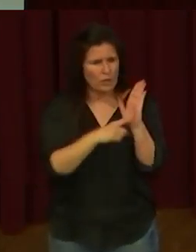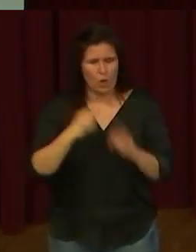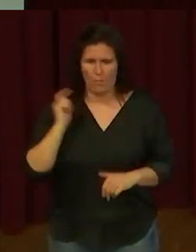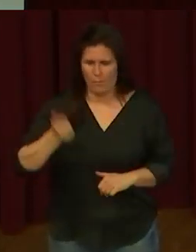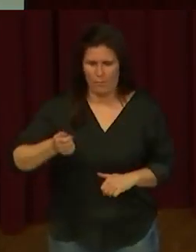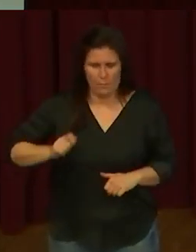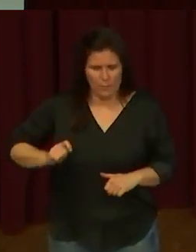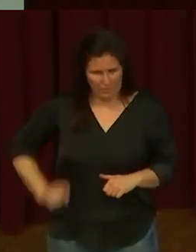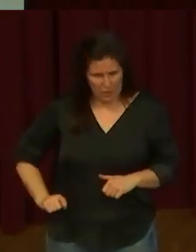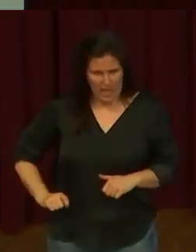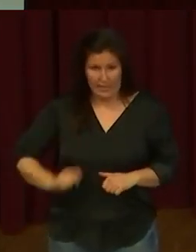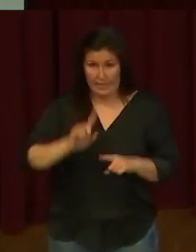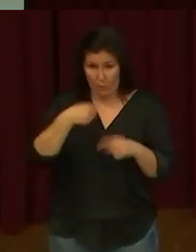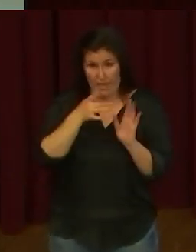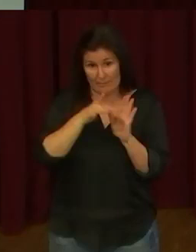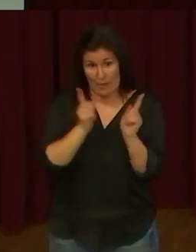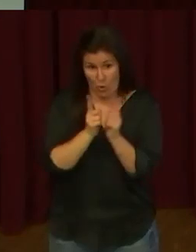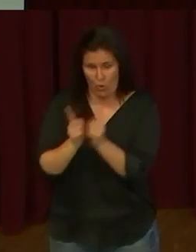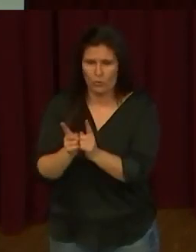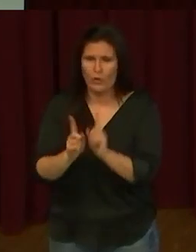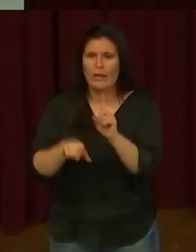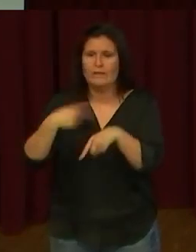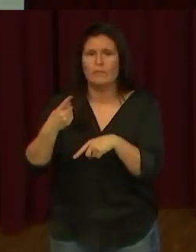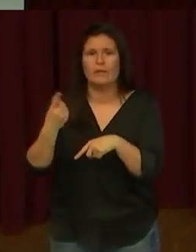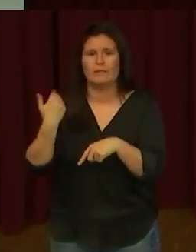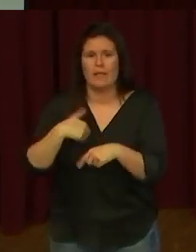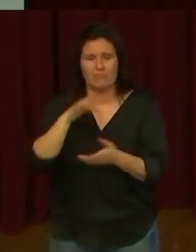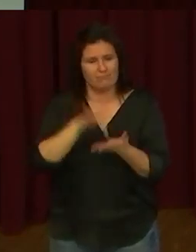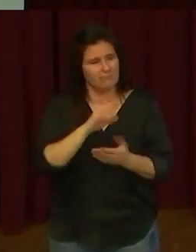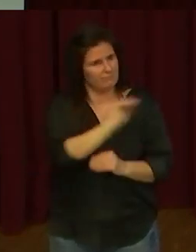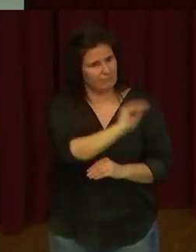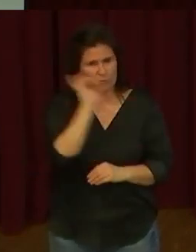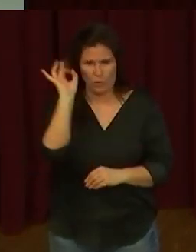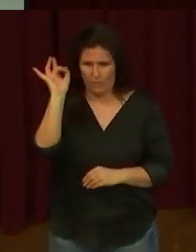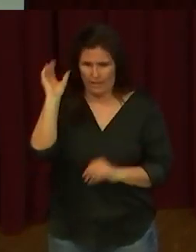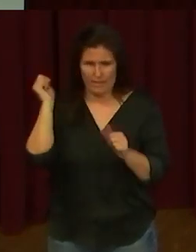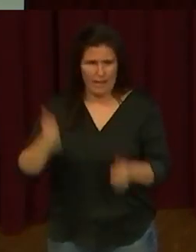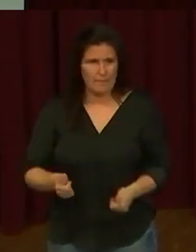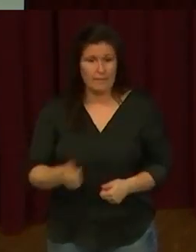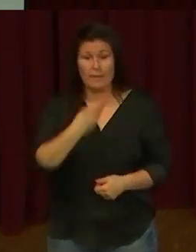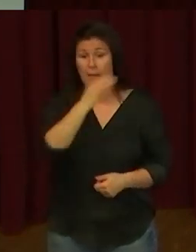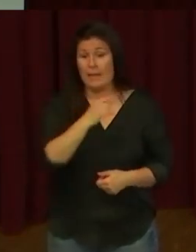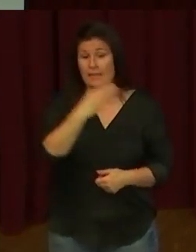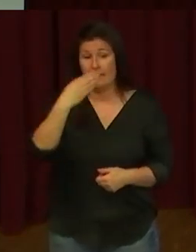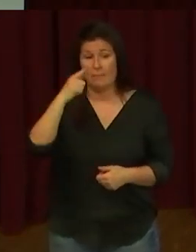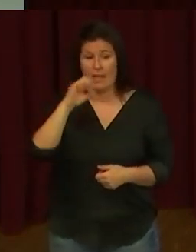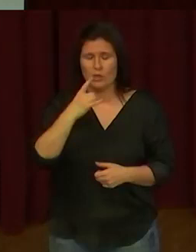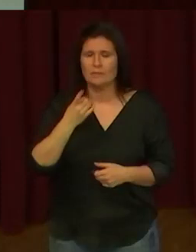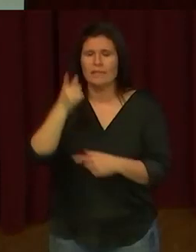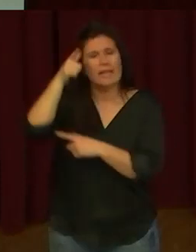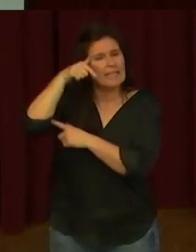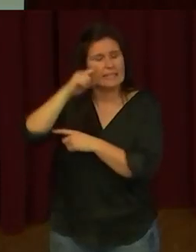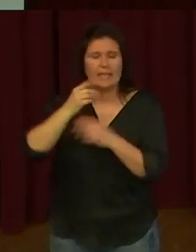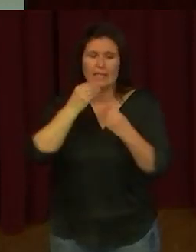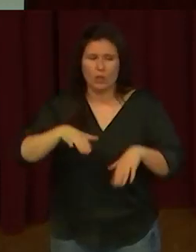ahora mismo les les voy a hablar y enseguida ya les daré paso a su conferencia beatriz blasco es catedrática de historia